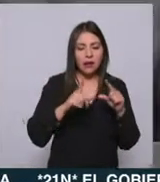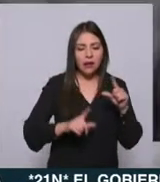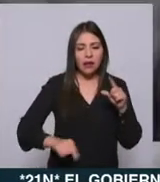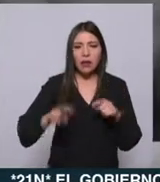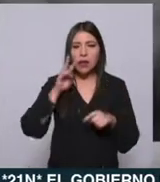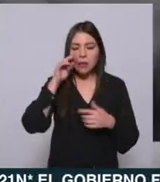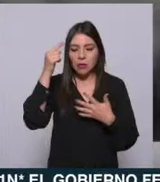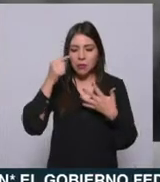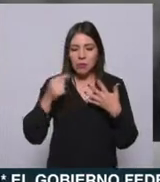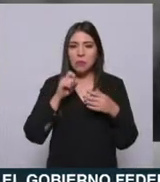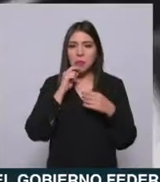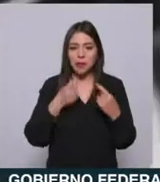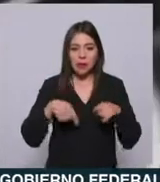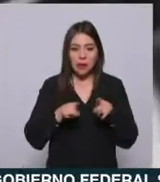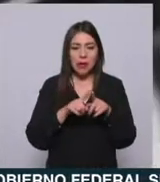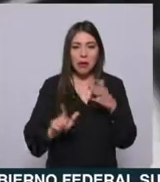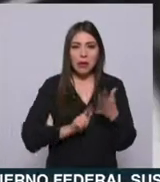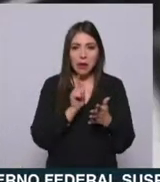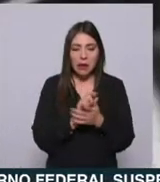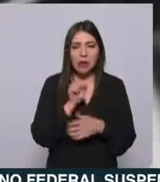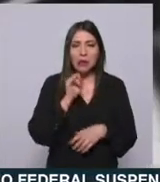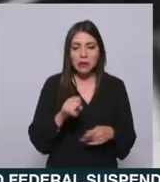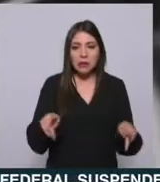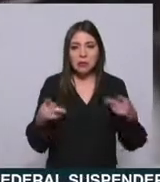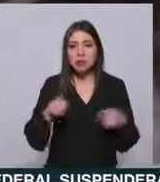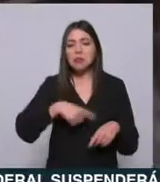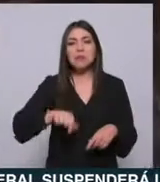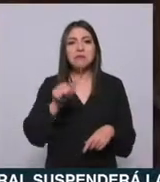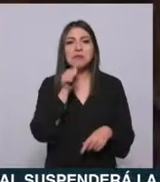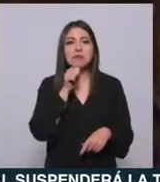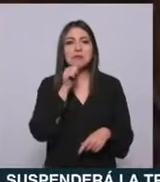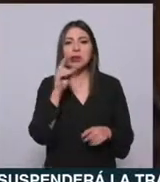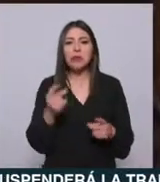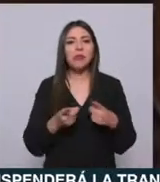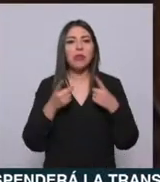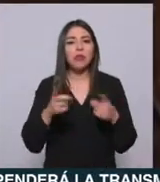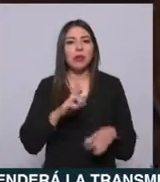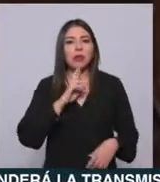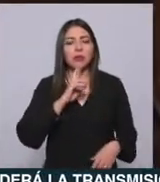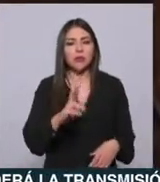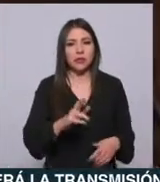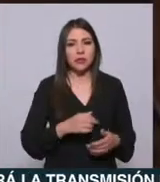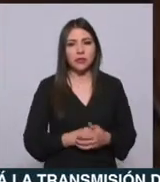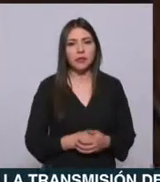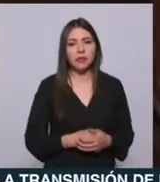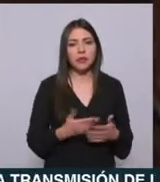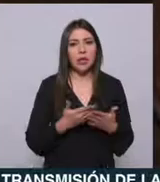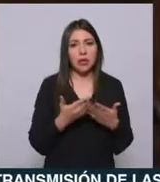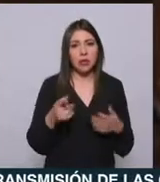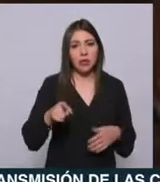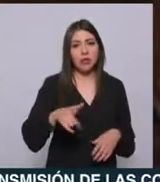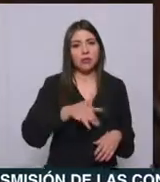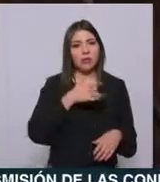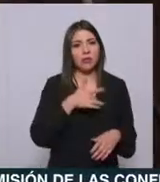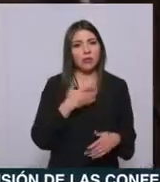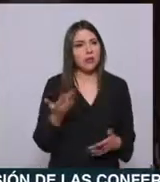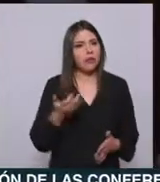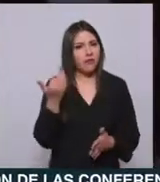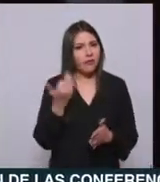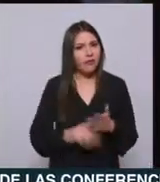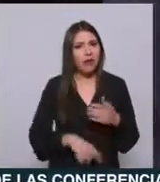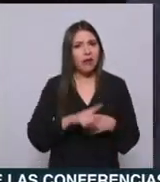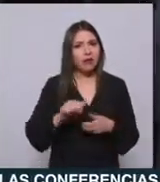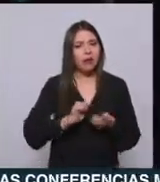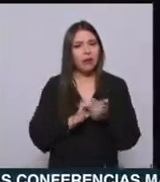normas establecidas, pero no han tenido respuesta. Lo que para él es una falta de conciencia en todos los niveles sobre el daño que se